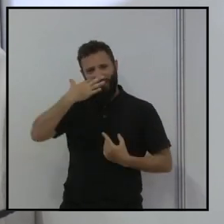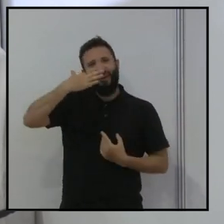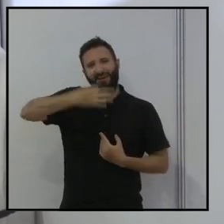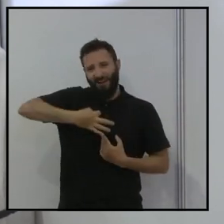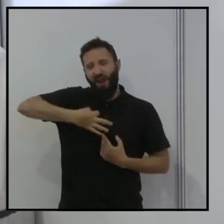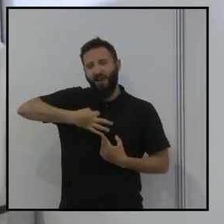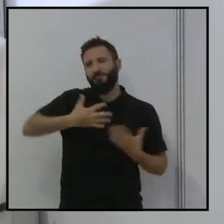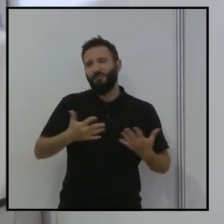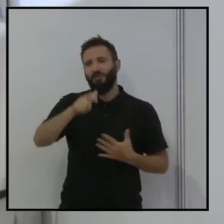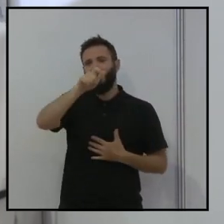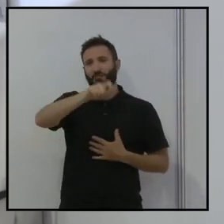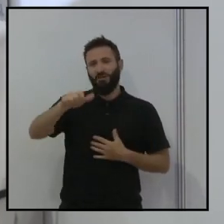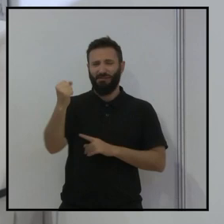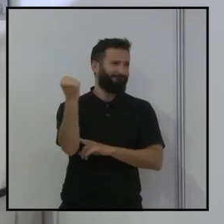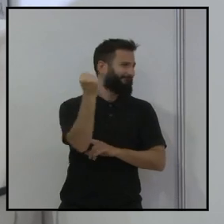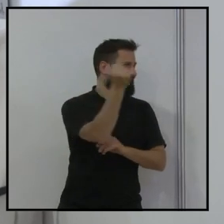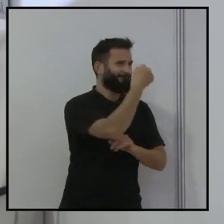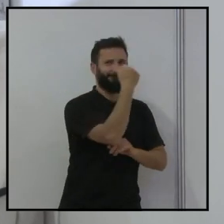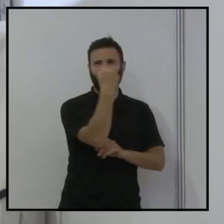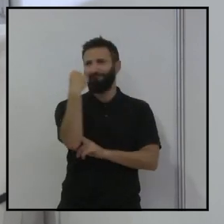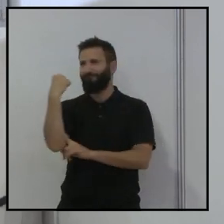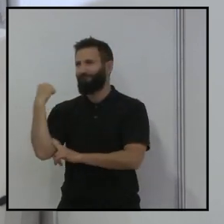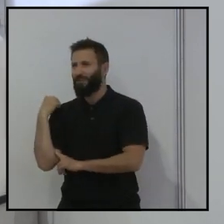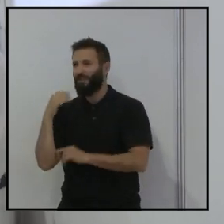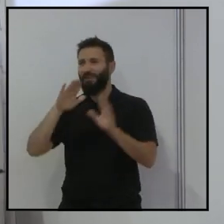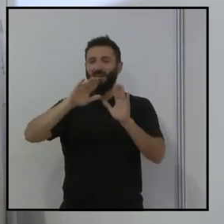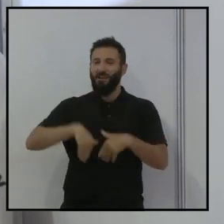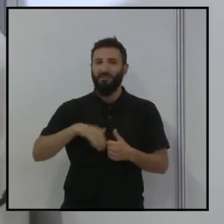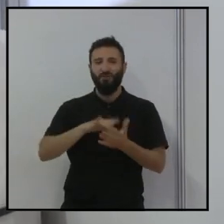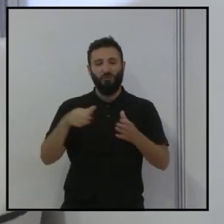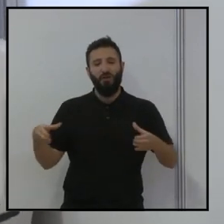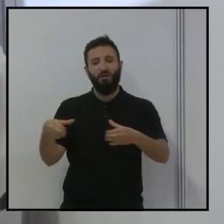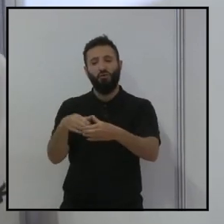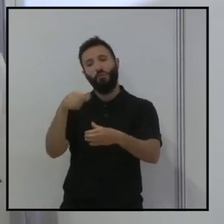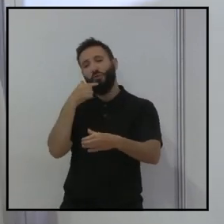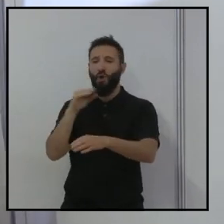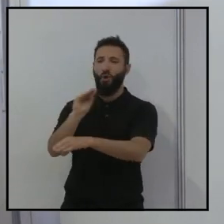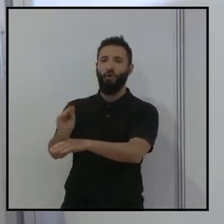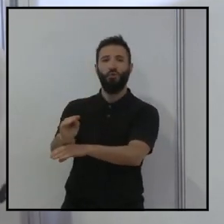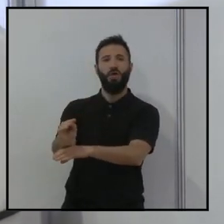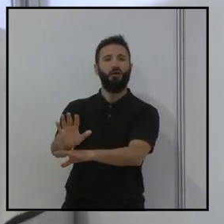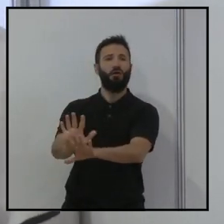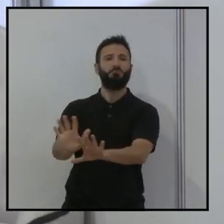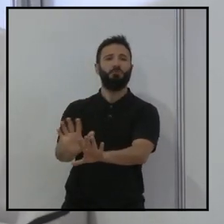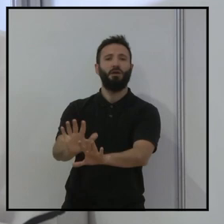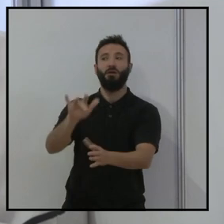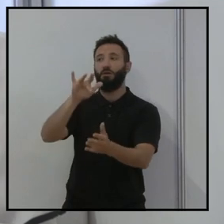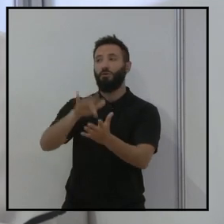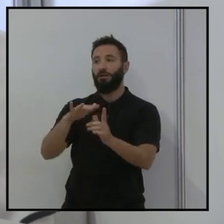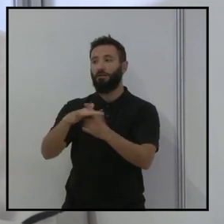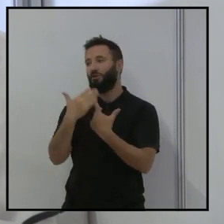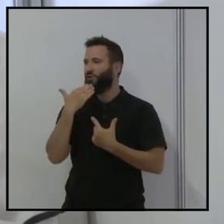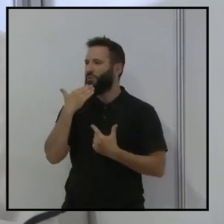de primera mano y nadie nos hace caso, da lo mismo, porque además rápidamente se nos pone en el grupo de los cuidadores o en algún caso de empleados del hogar,